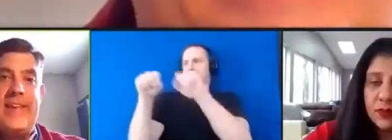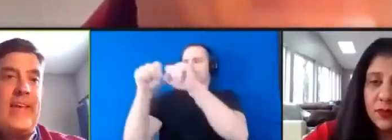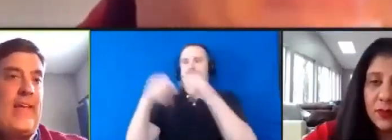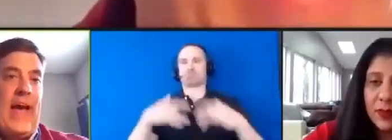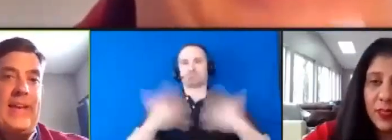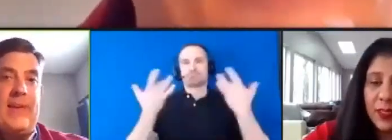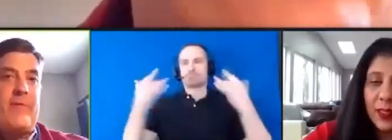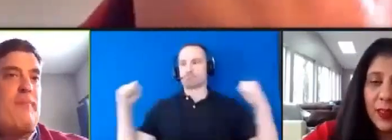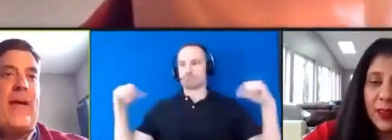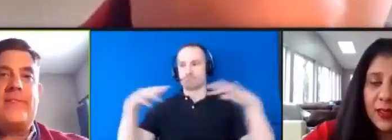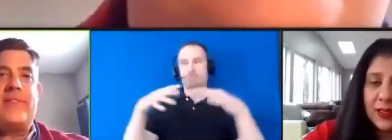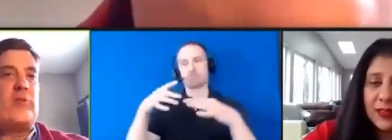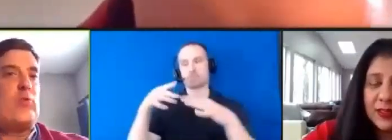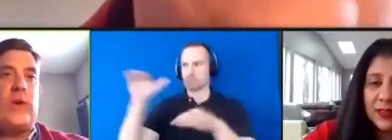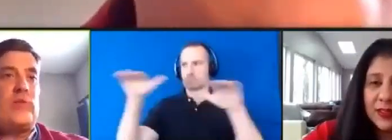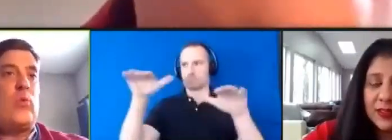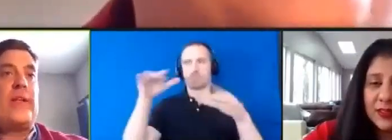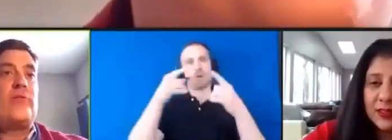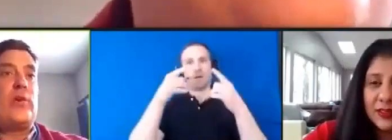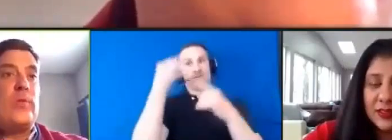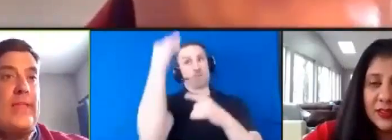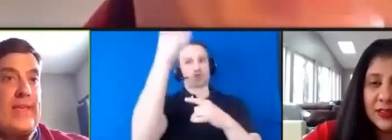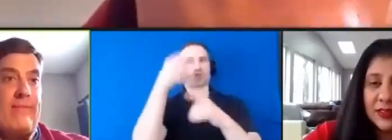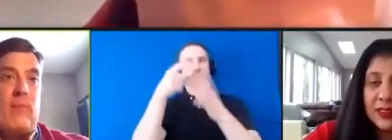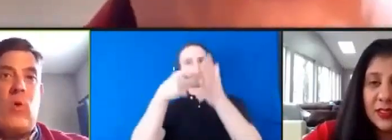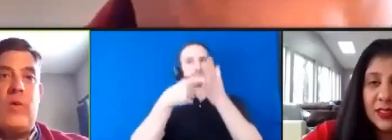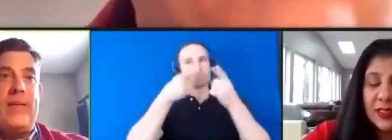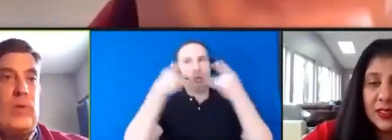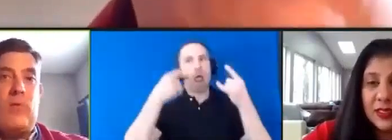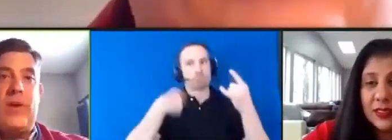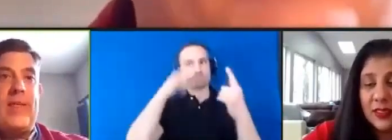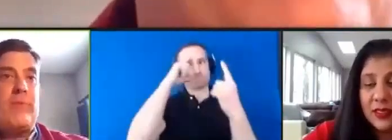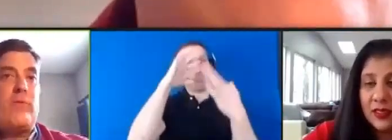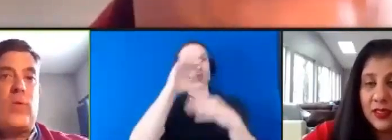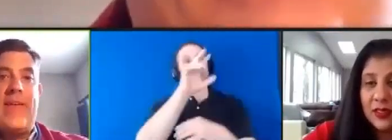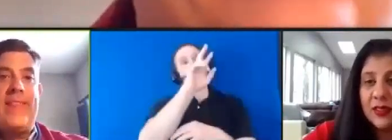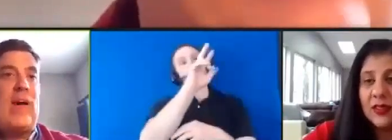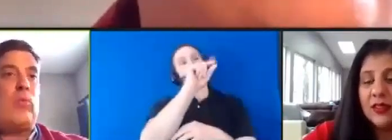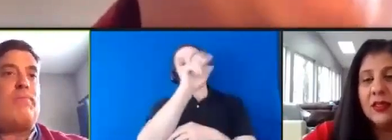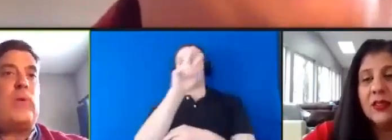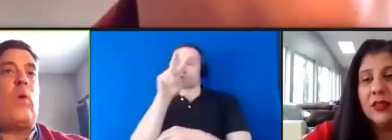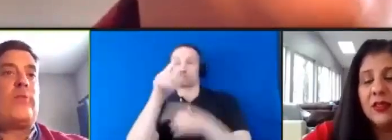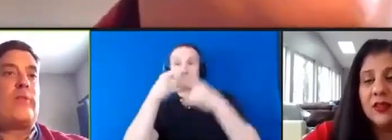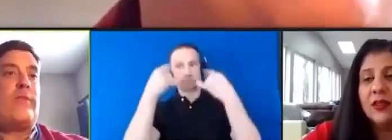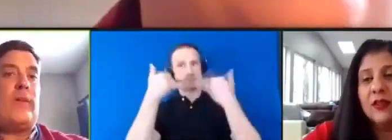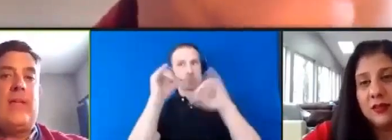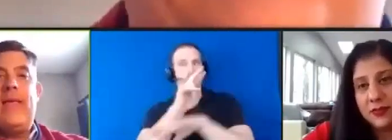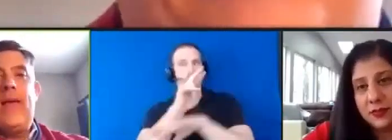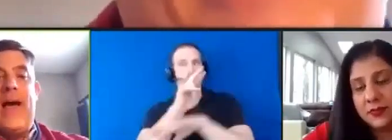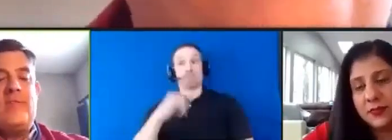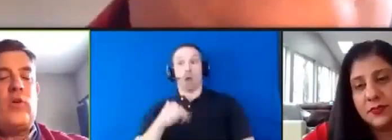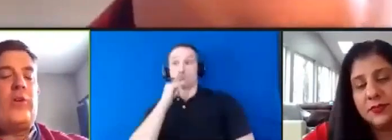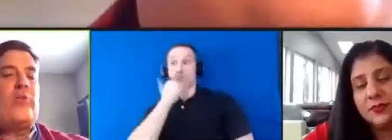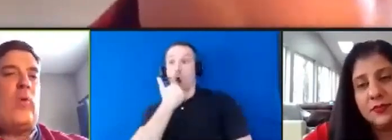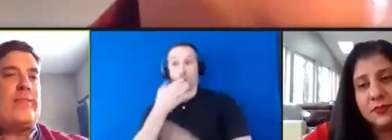parte yo creo que muchas personas tienen la misma idea yo creo que vamos a poder hacer eventos comunitarios y las mascarillas